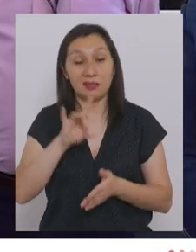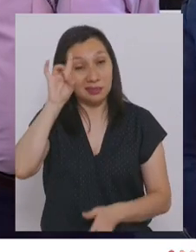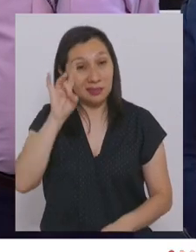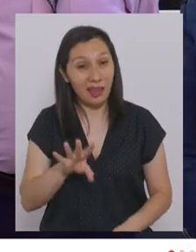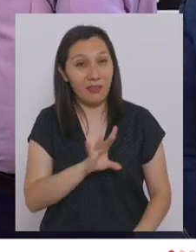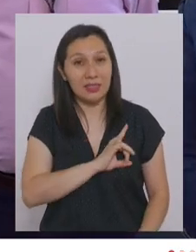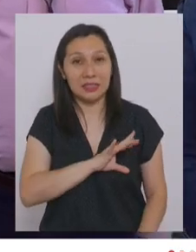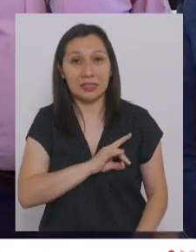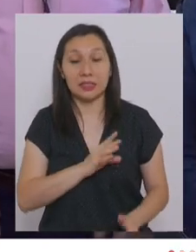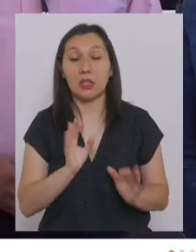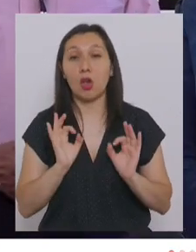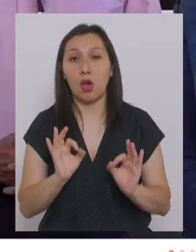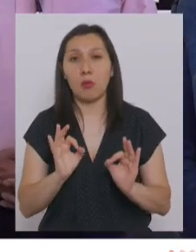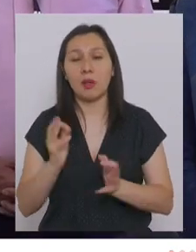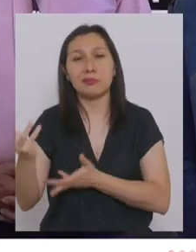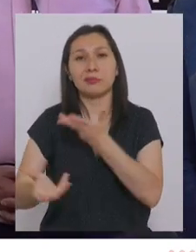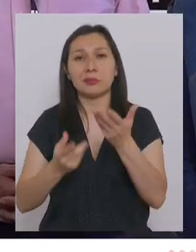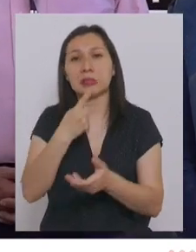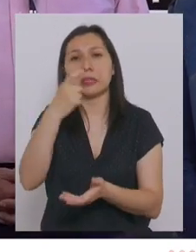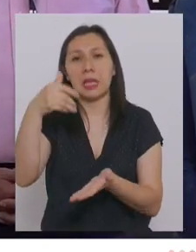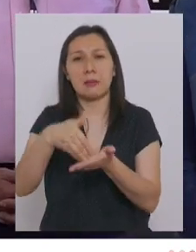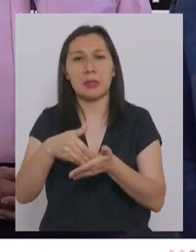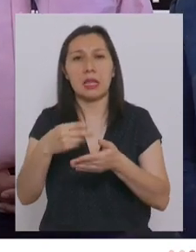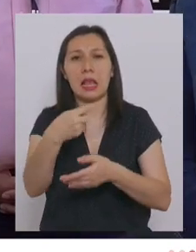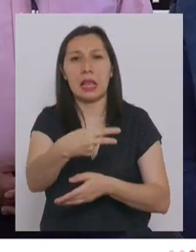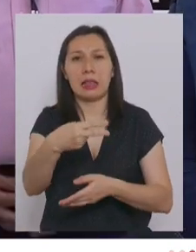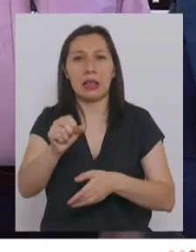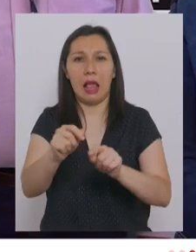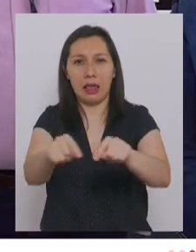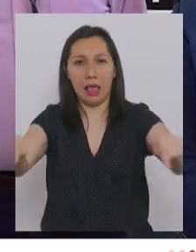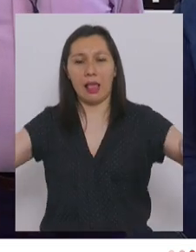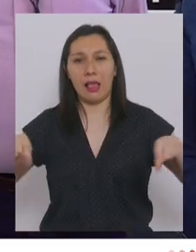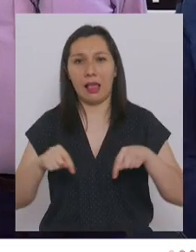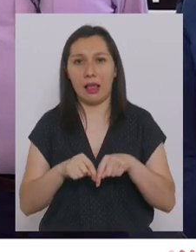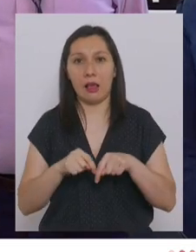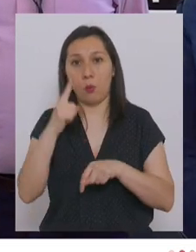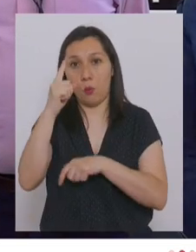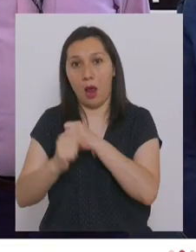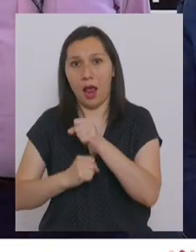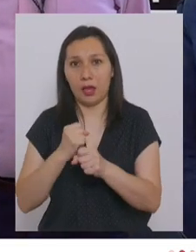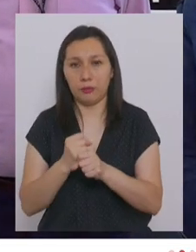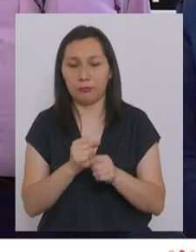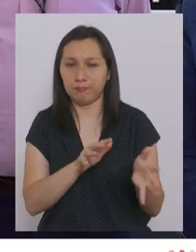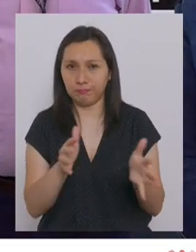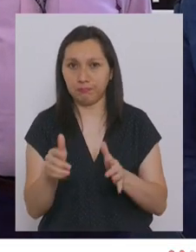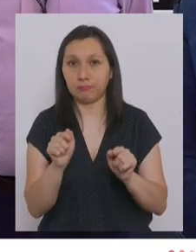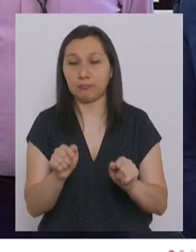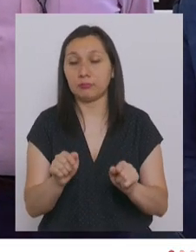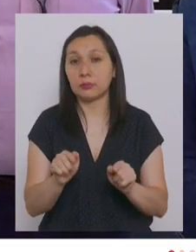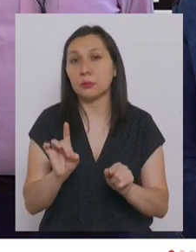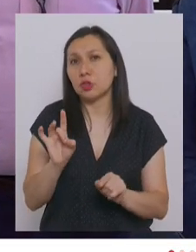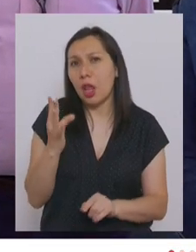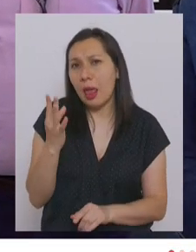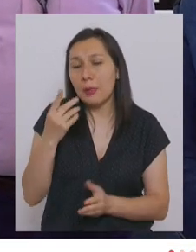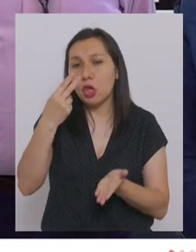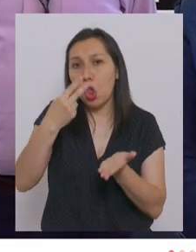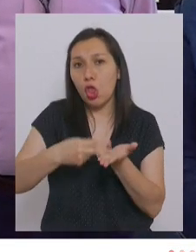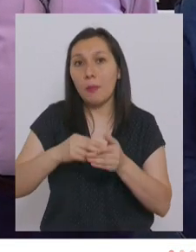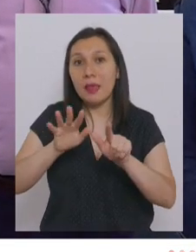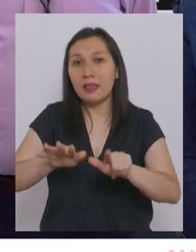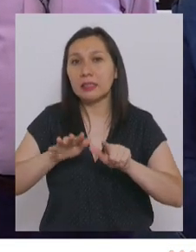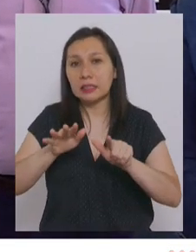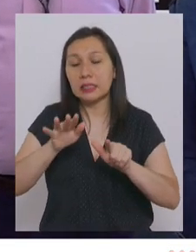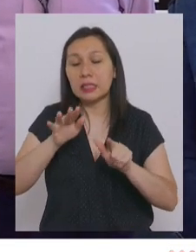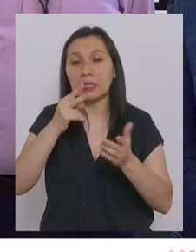Chile normalmente se quemaban 100.000 hectáreas cada año, salvo la temporada